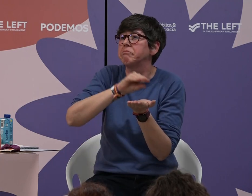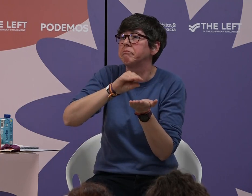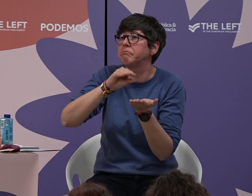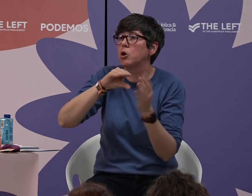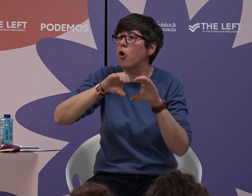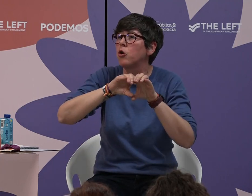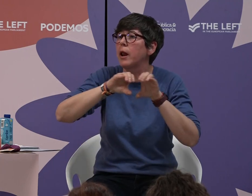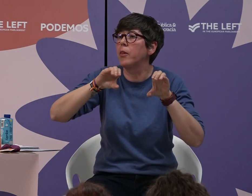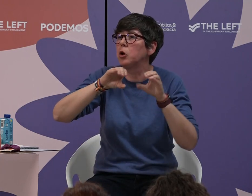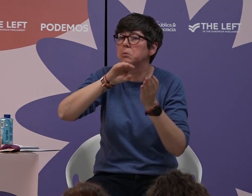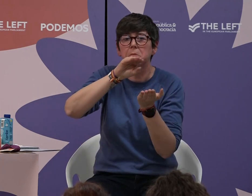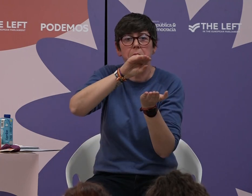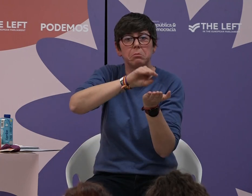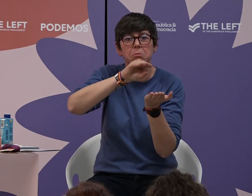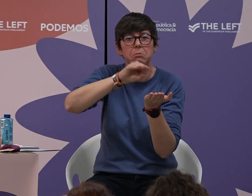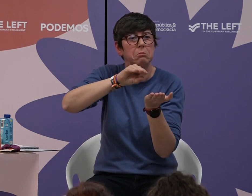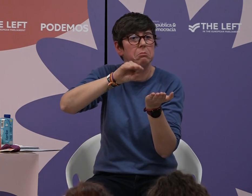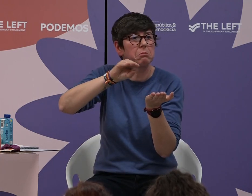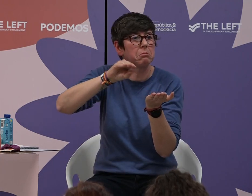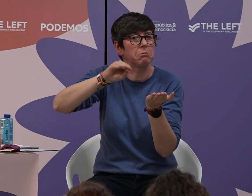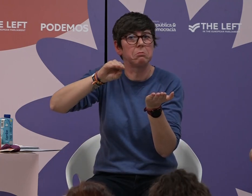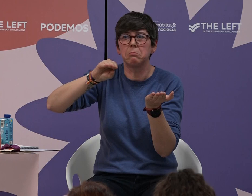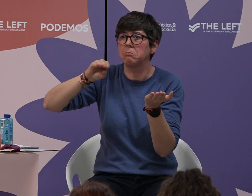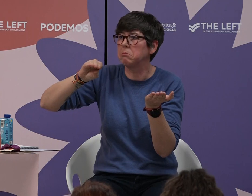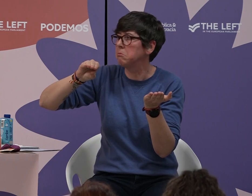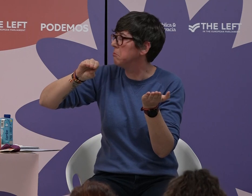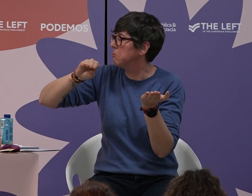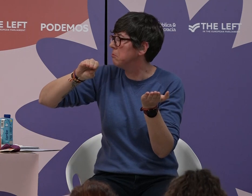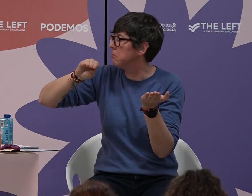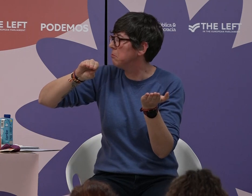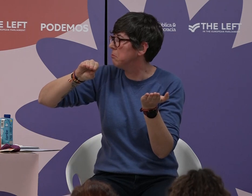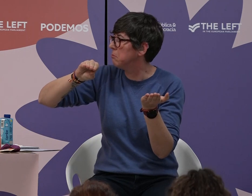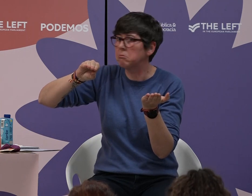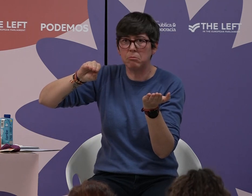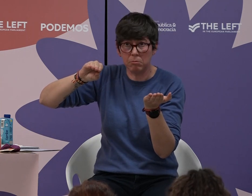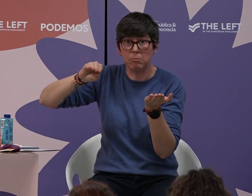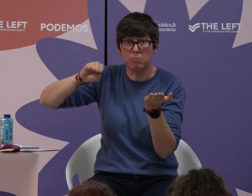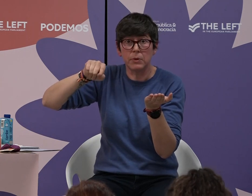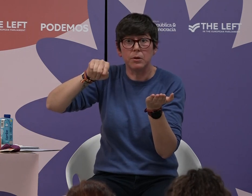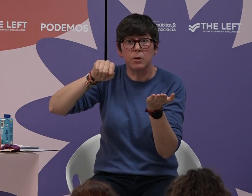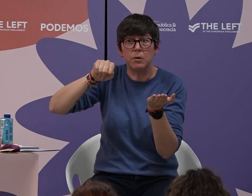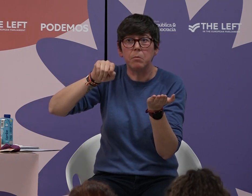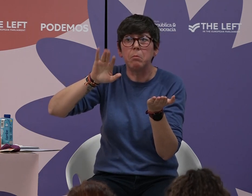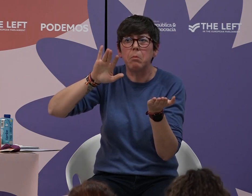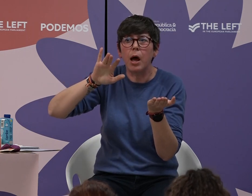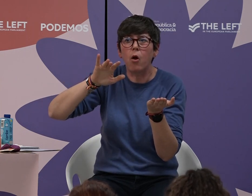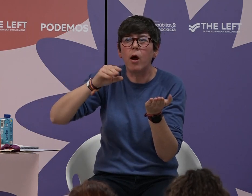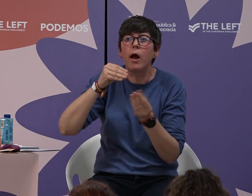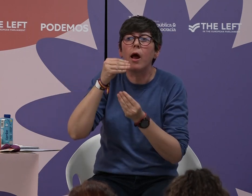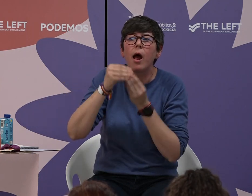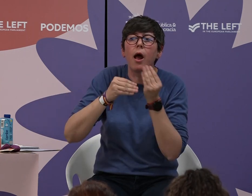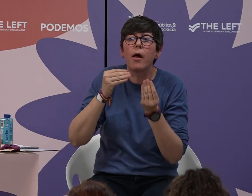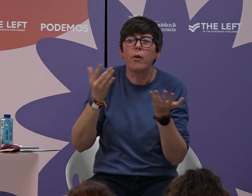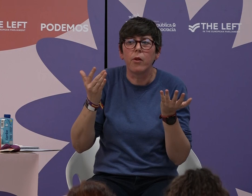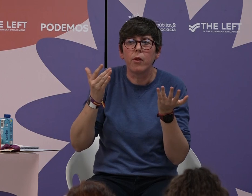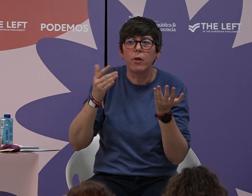y bueno y ahí se van poniendo contenedores uno sobre otro contenedores aquello es lo que están